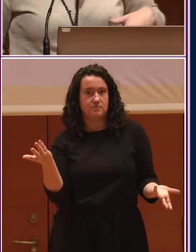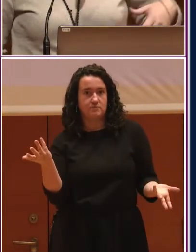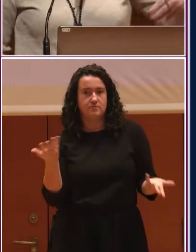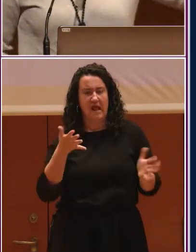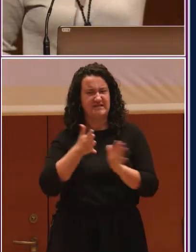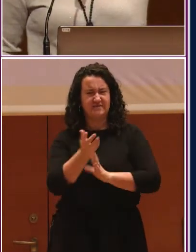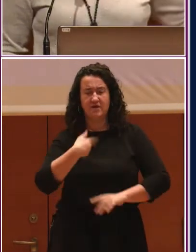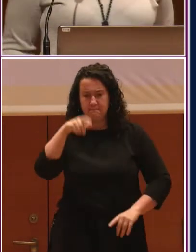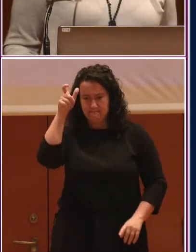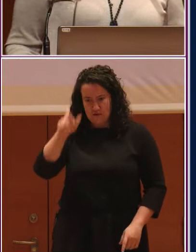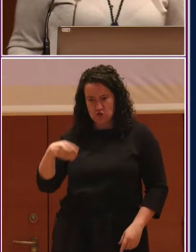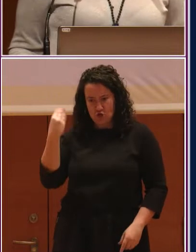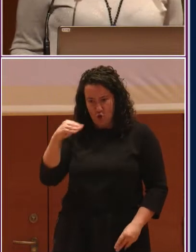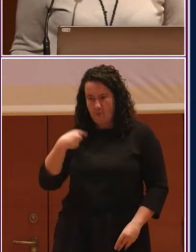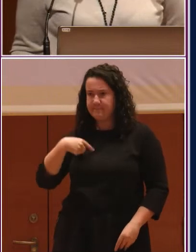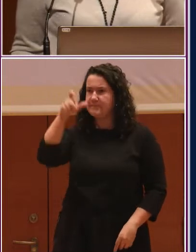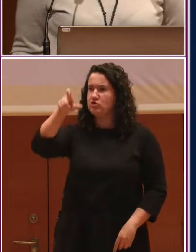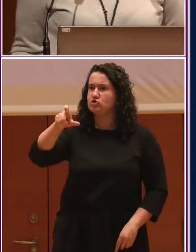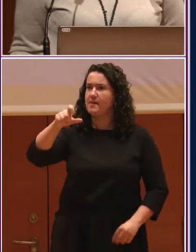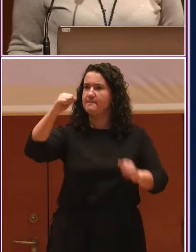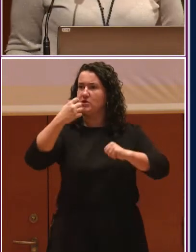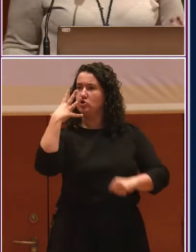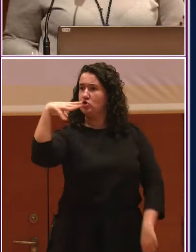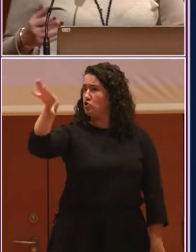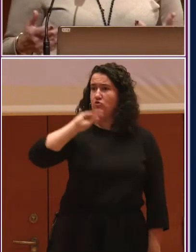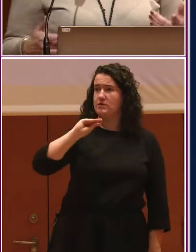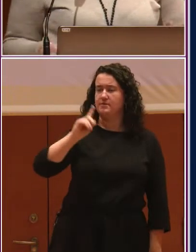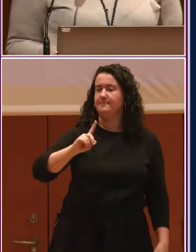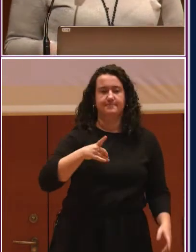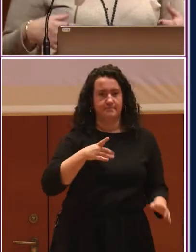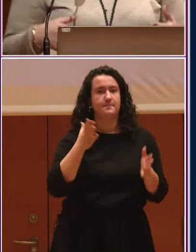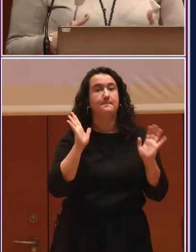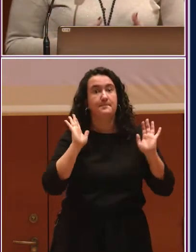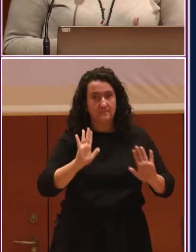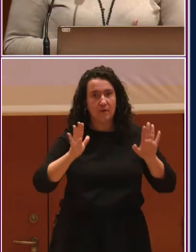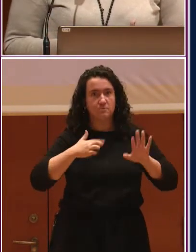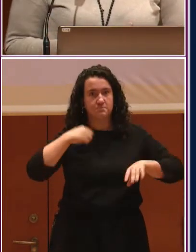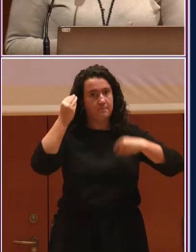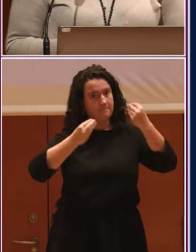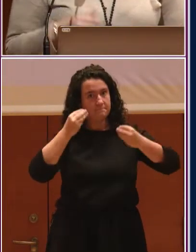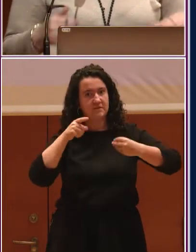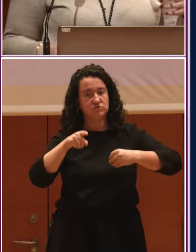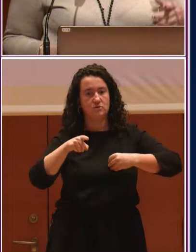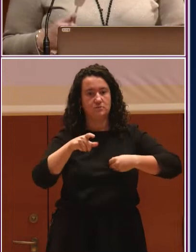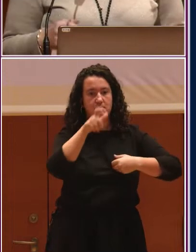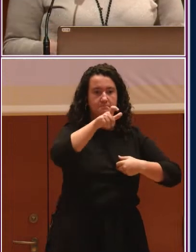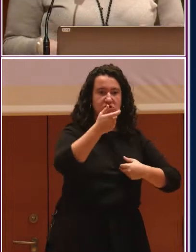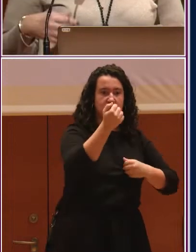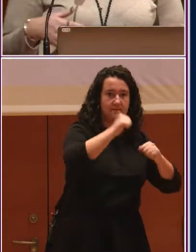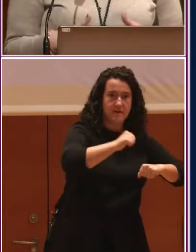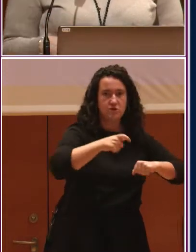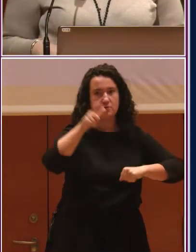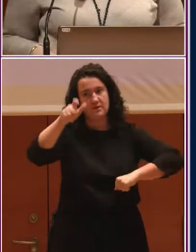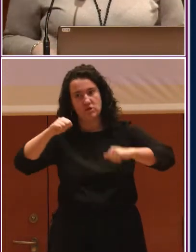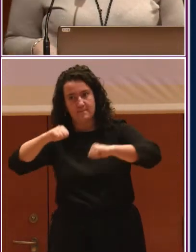entre las personas de la misma edad se van a poder entender mejor estos no quiere decir que una persona joven